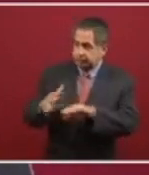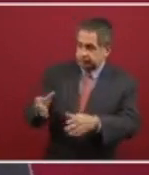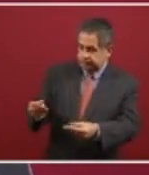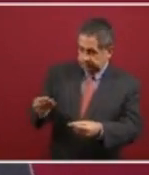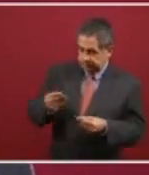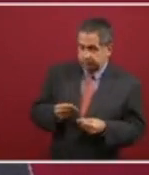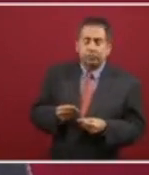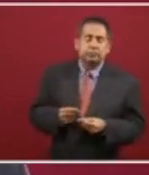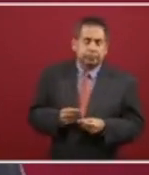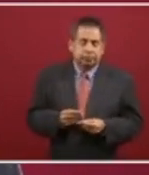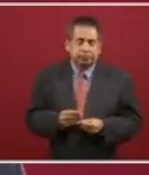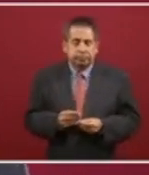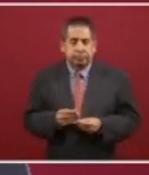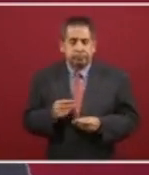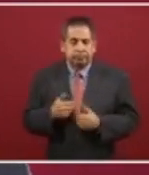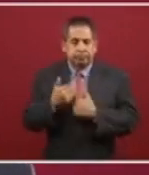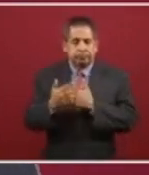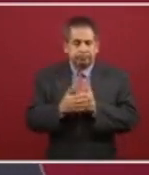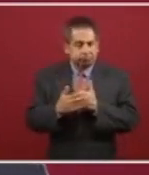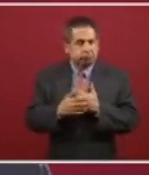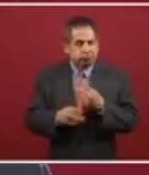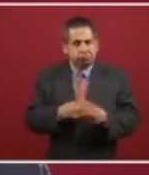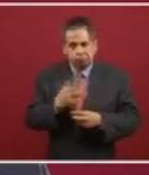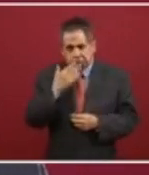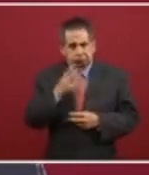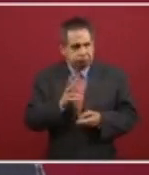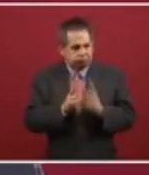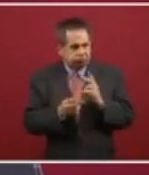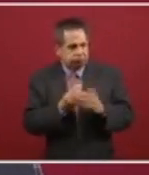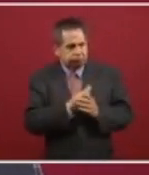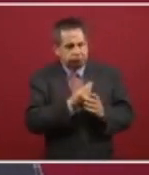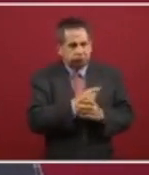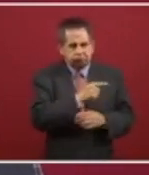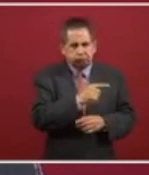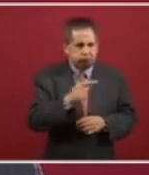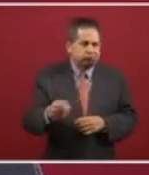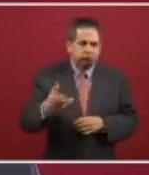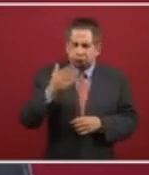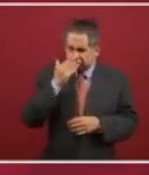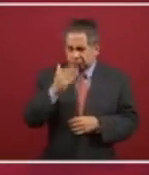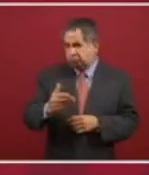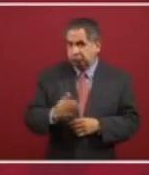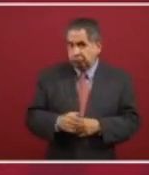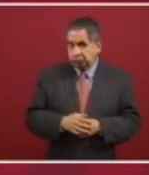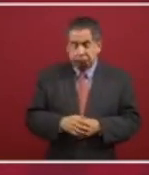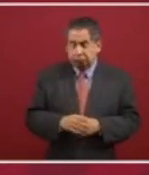que van bien las pláticas, muy bien,